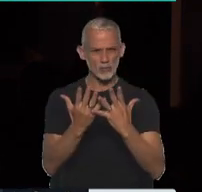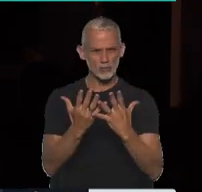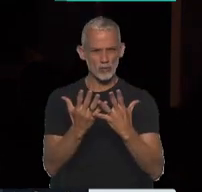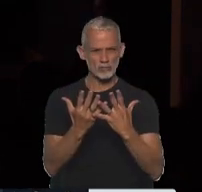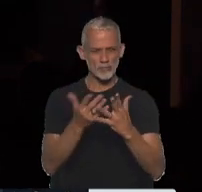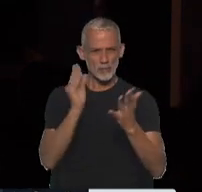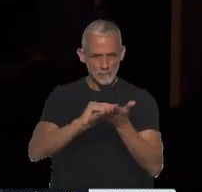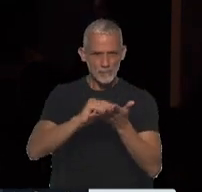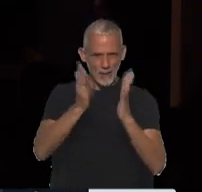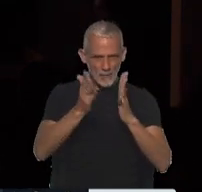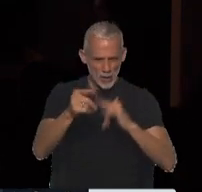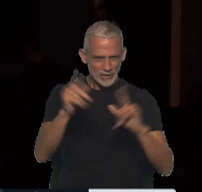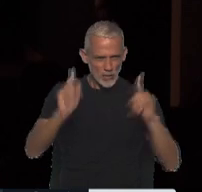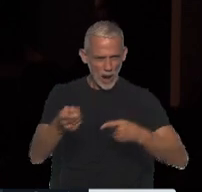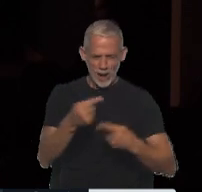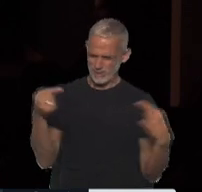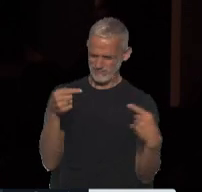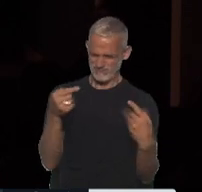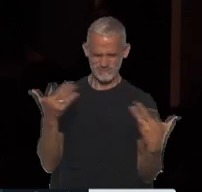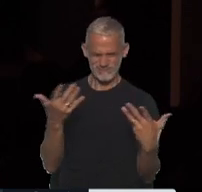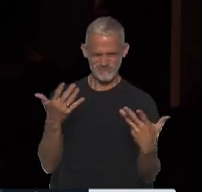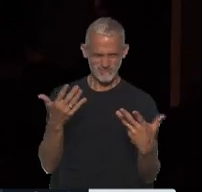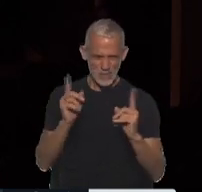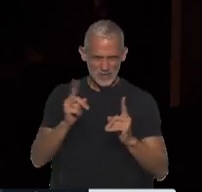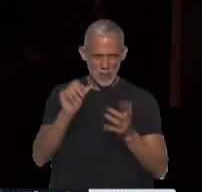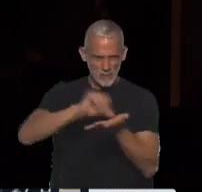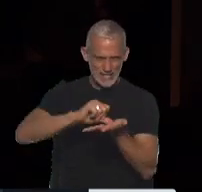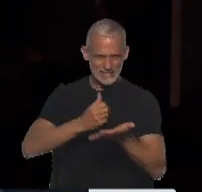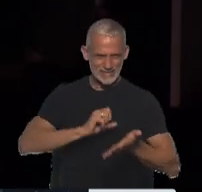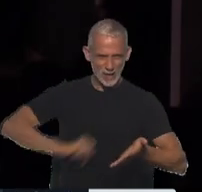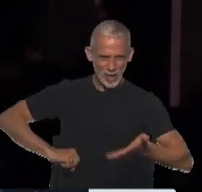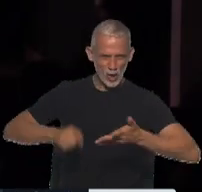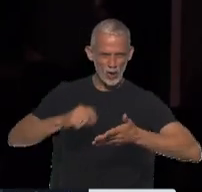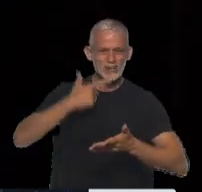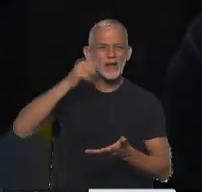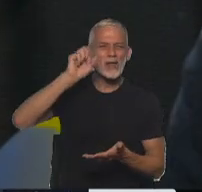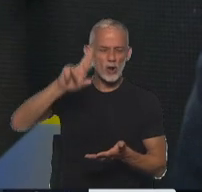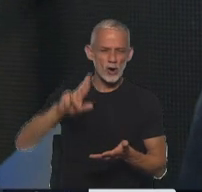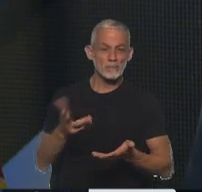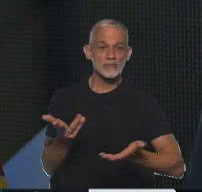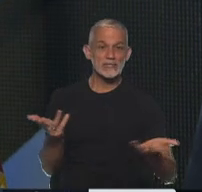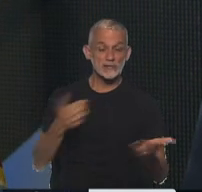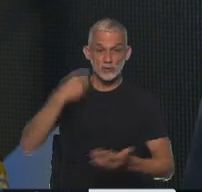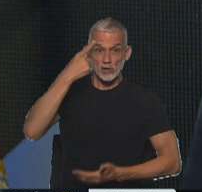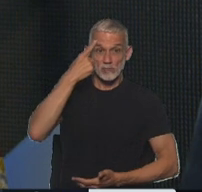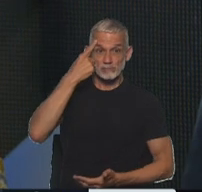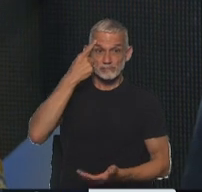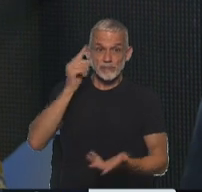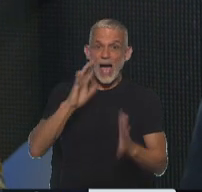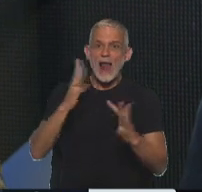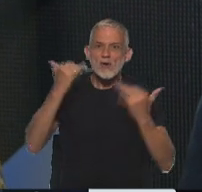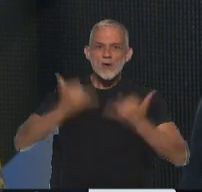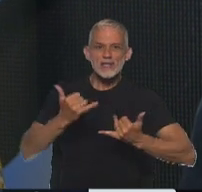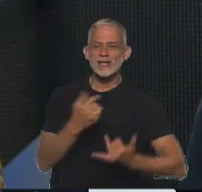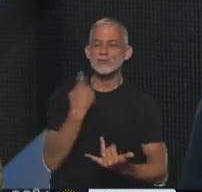para preguntarle, ¿cómo Claro. es esa contradicción? Pues yo creo que principalmente en El Salvador, algo que tenemos es